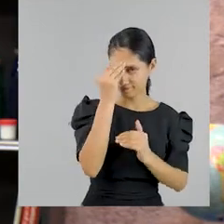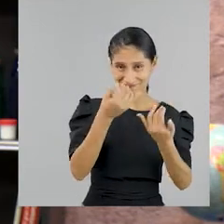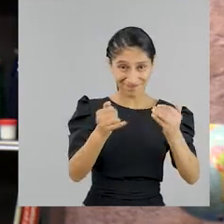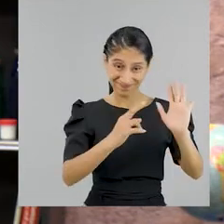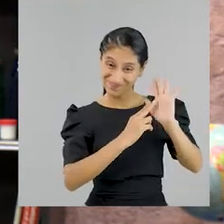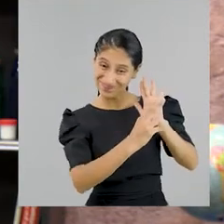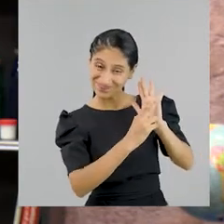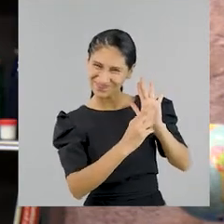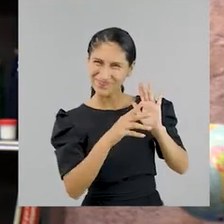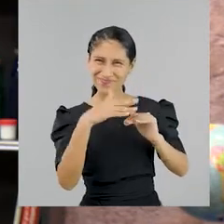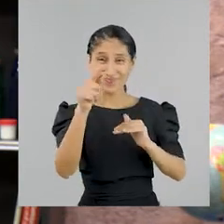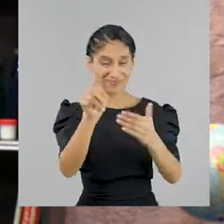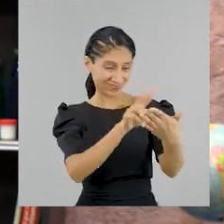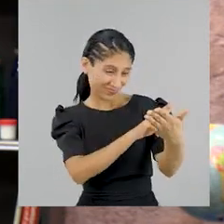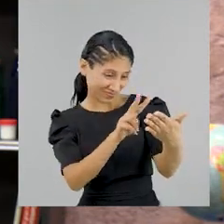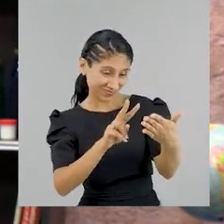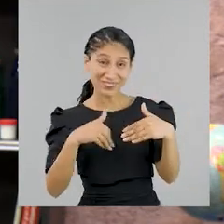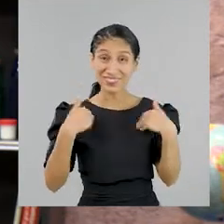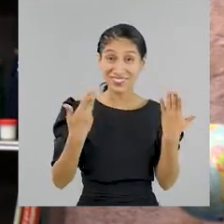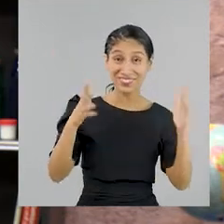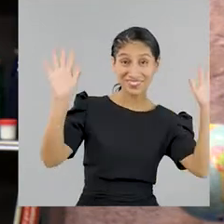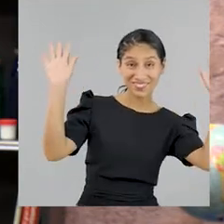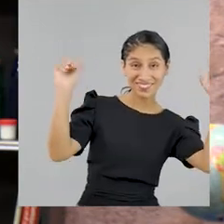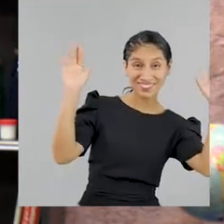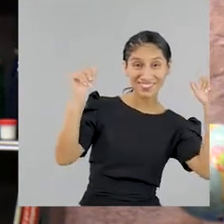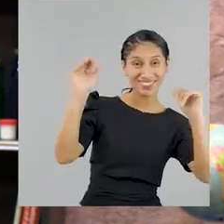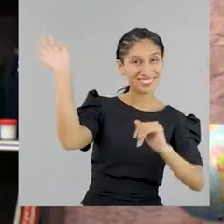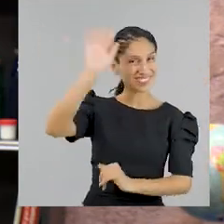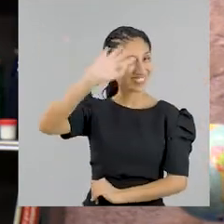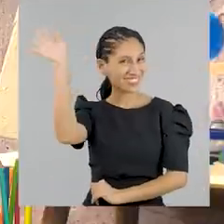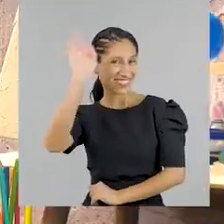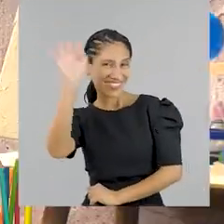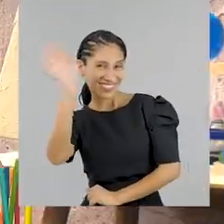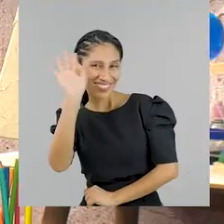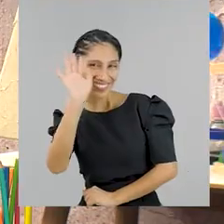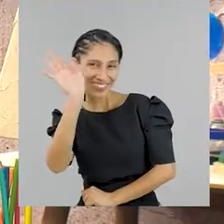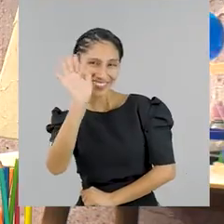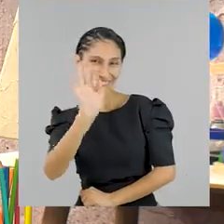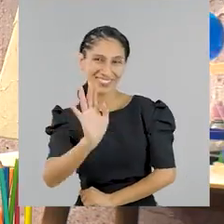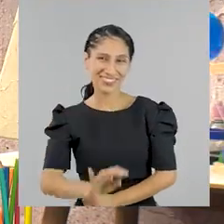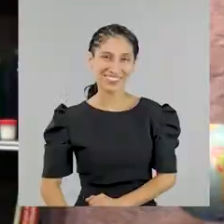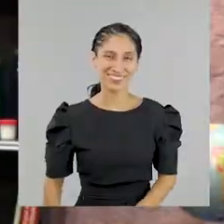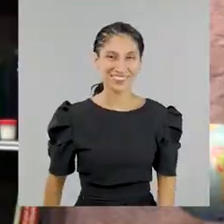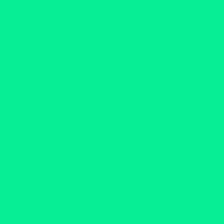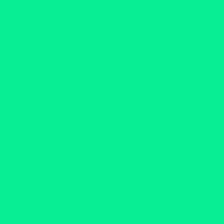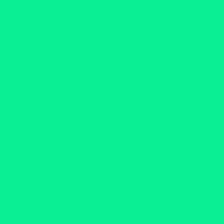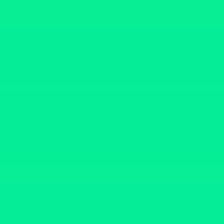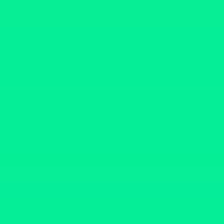pantalla para resolver más situaciones. ¡Hasta la próxima! ¡Chao! ¡Chao!